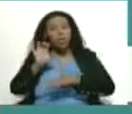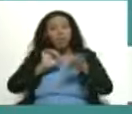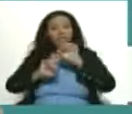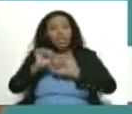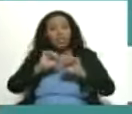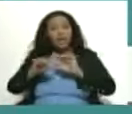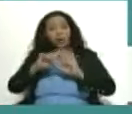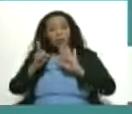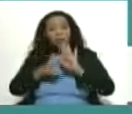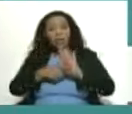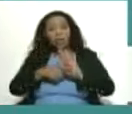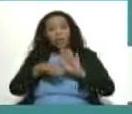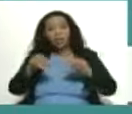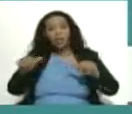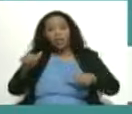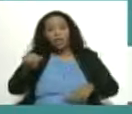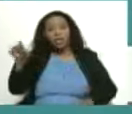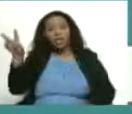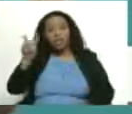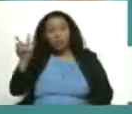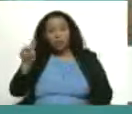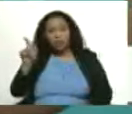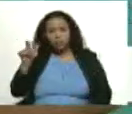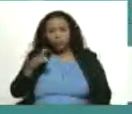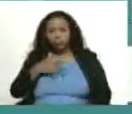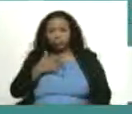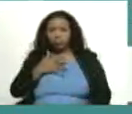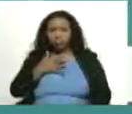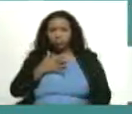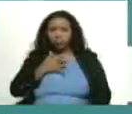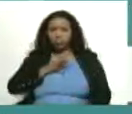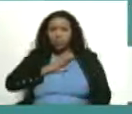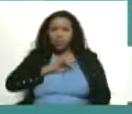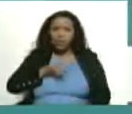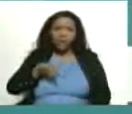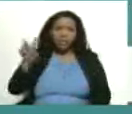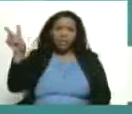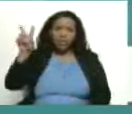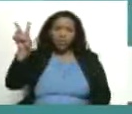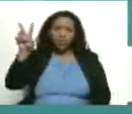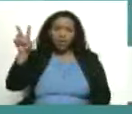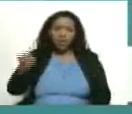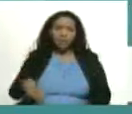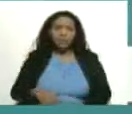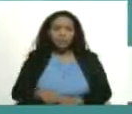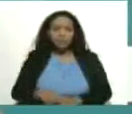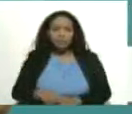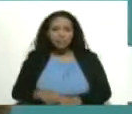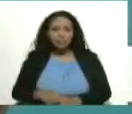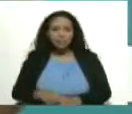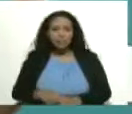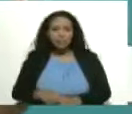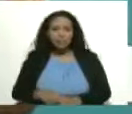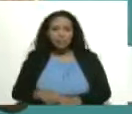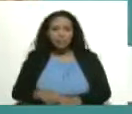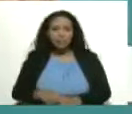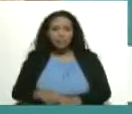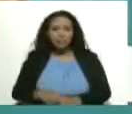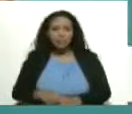integridad territorial, de defender ese sentimiento bolivariano que tenemos todas y todos por dentro, en nuestro pecho